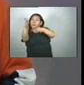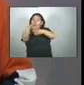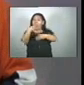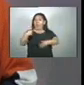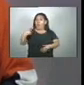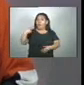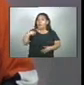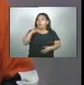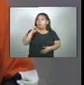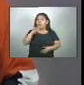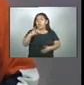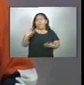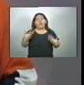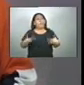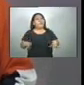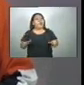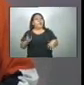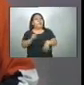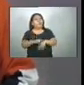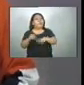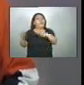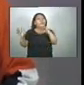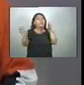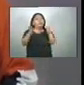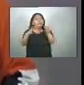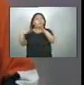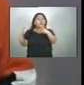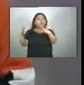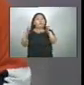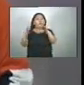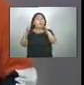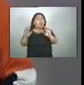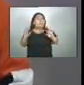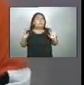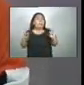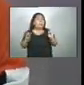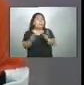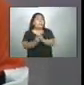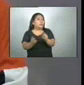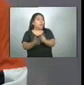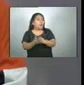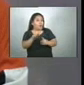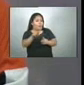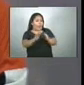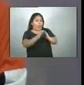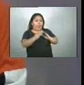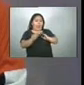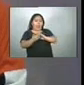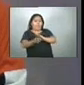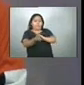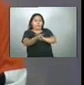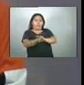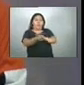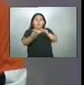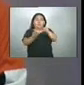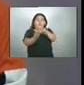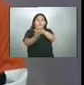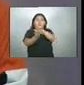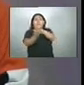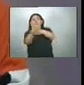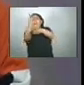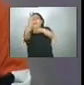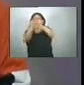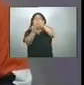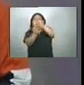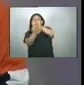decía yo son propios de esta época y al final no termine teniendo mayor incidencia en las comunidades circundantes. Las explosiones de mayor altura